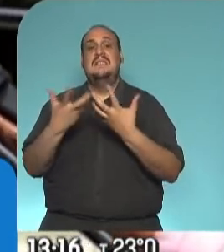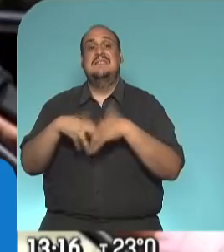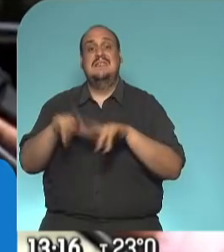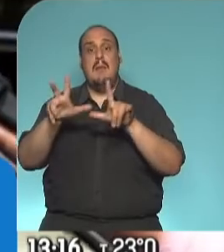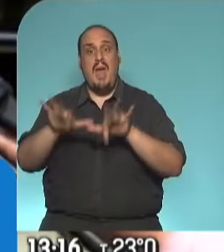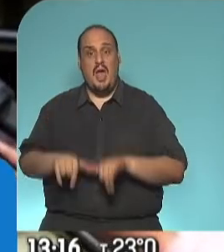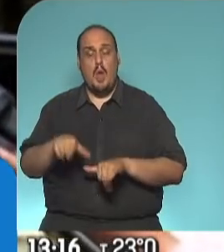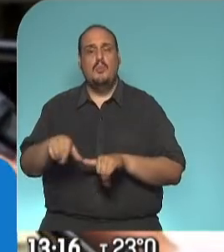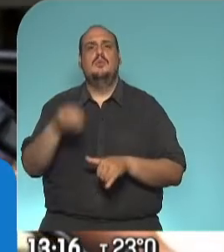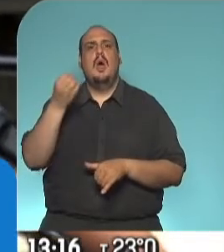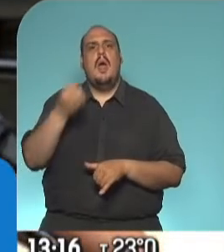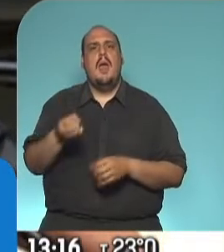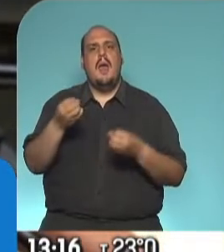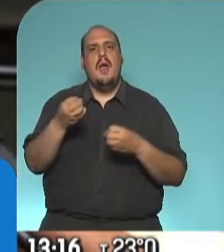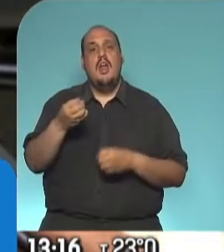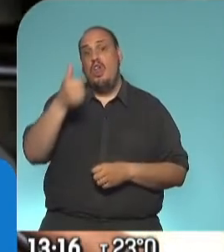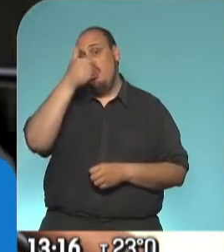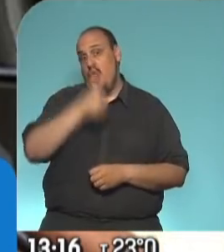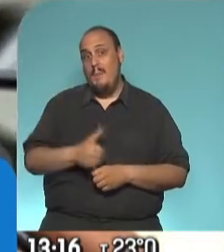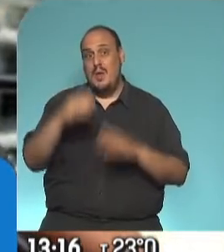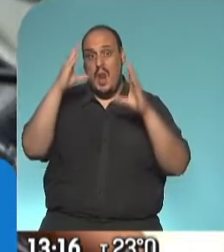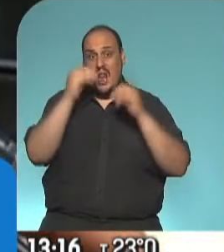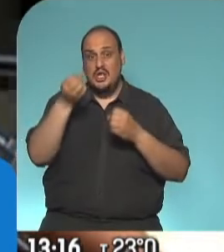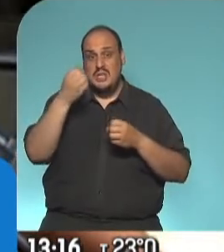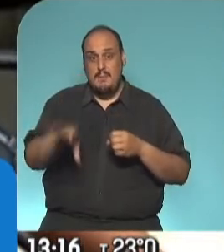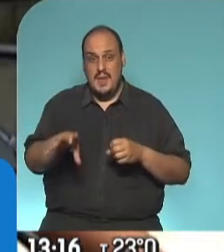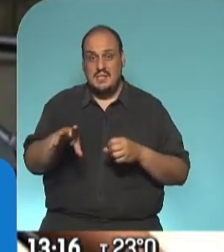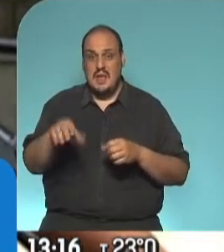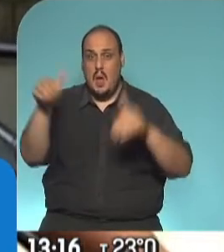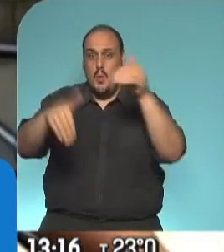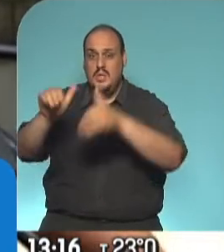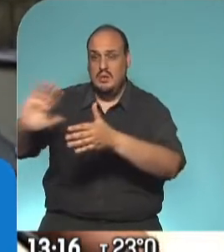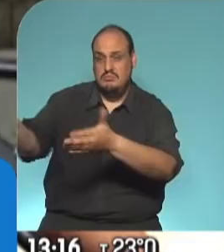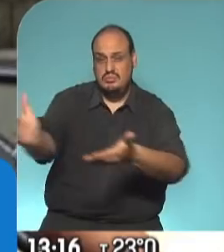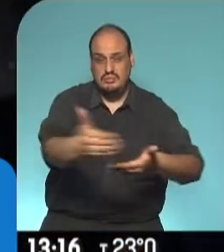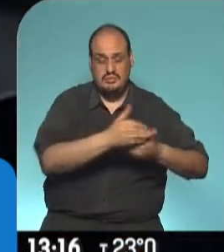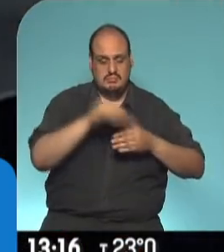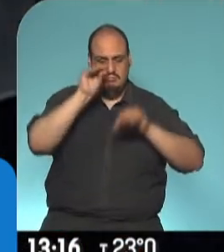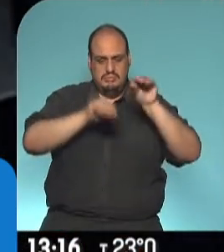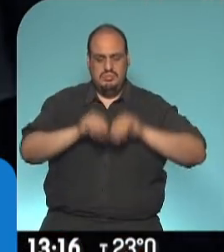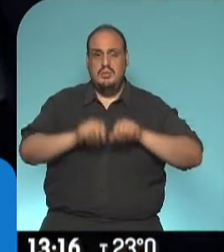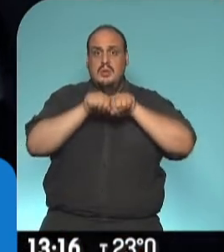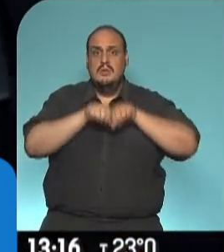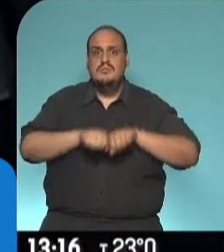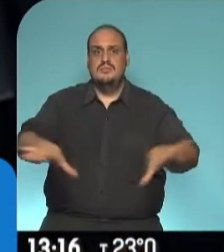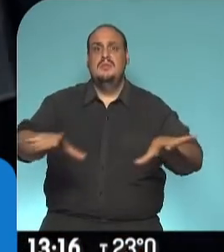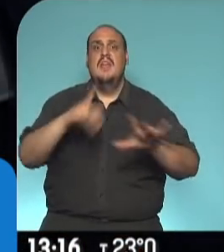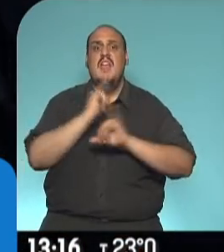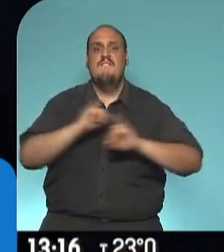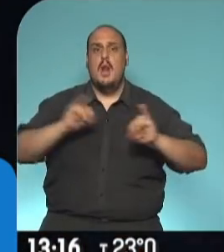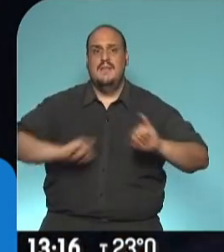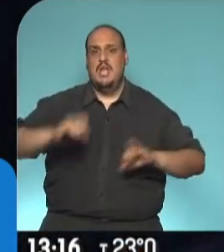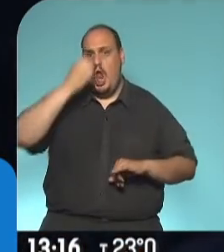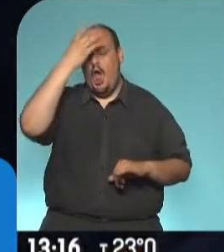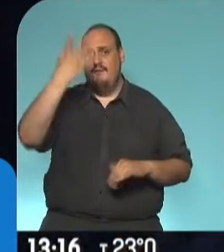comienza a funcionar el domingo en la noche y transmite la información oficial, definitiva